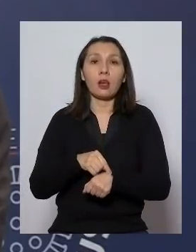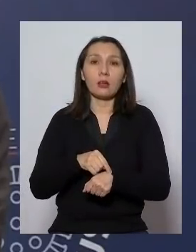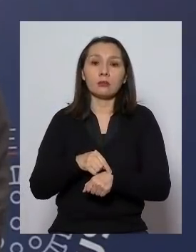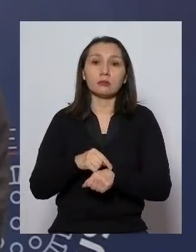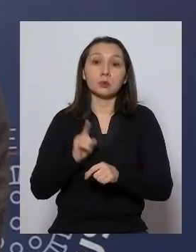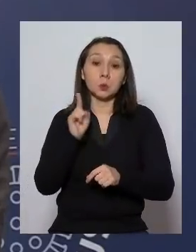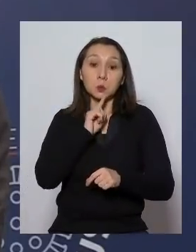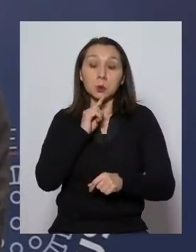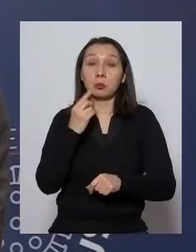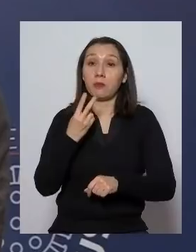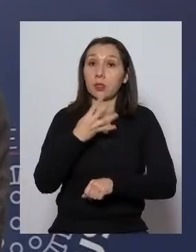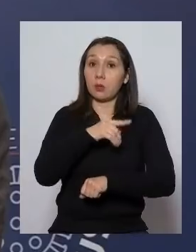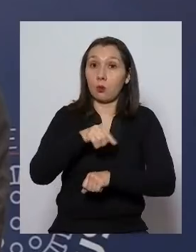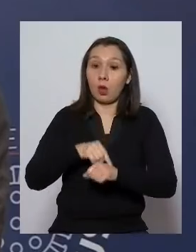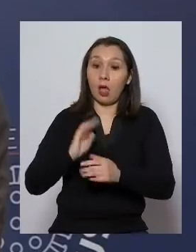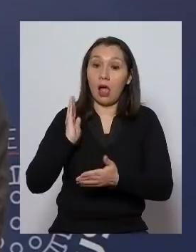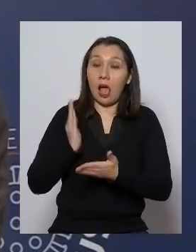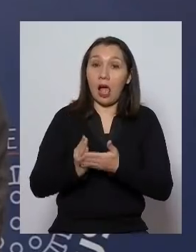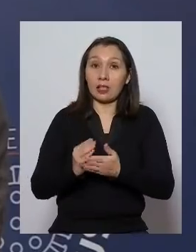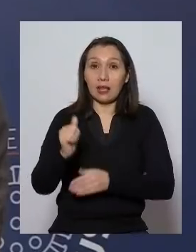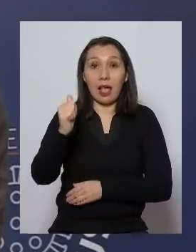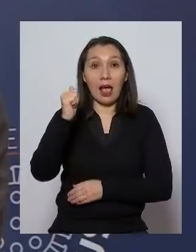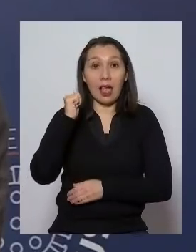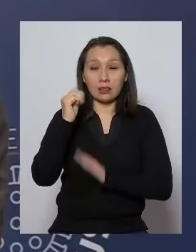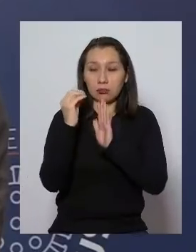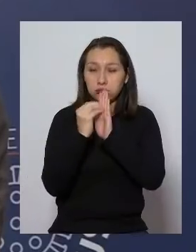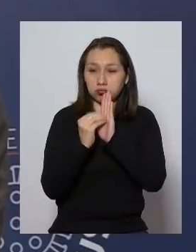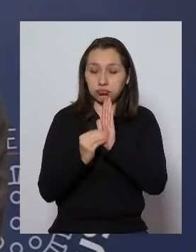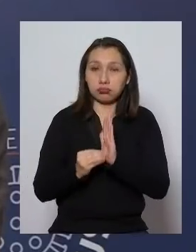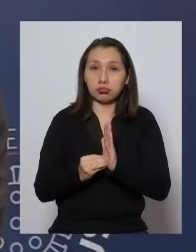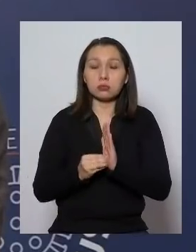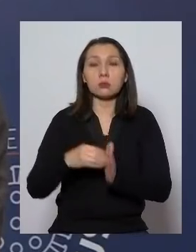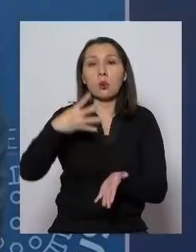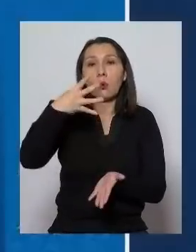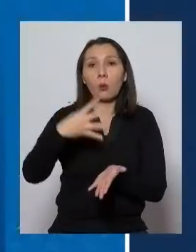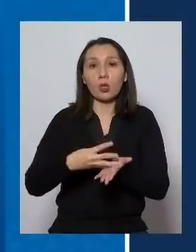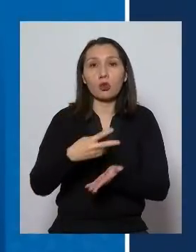las últimas 24 horas hasta el día de ayer se registraron